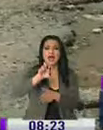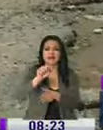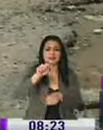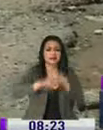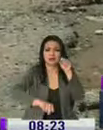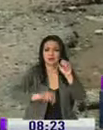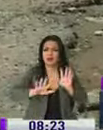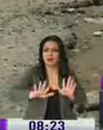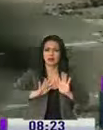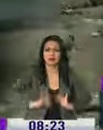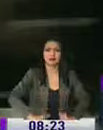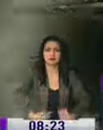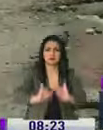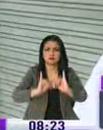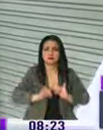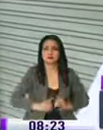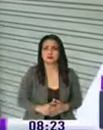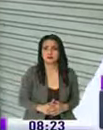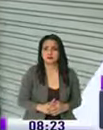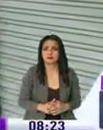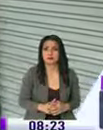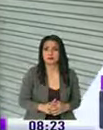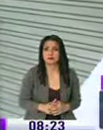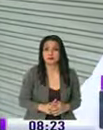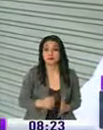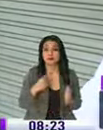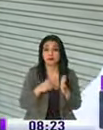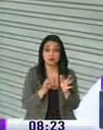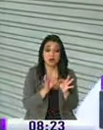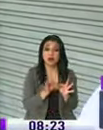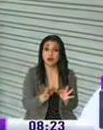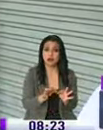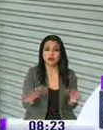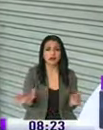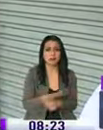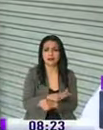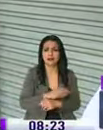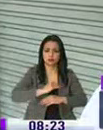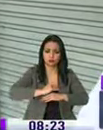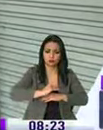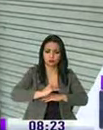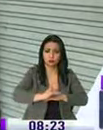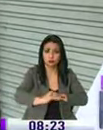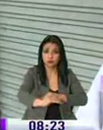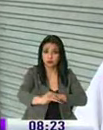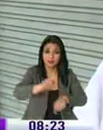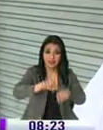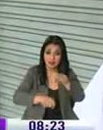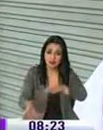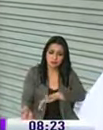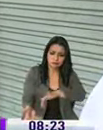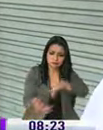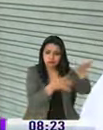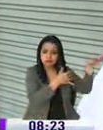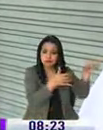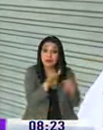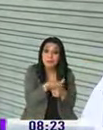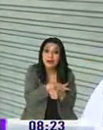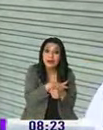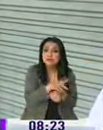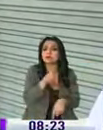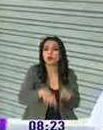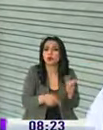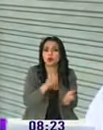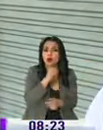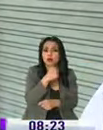condiciones. Los arreglos más prácticos sería que alcen esta carpeta asfáltica porque ya no sirve. O sea, un parche no le aguanta